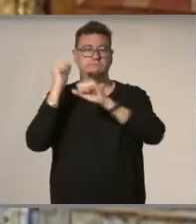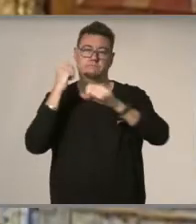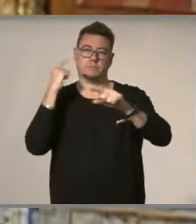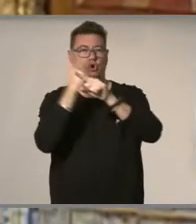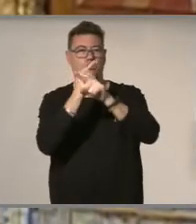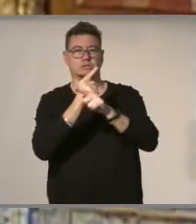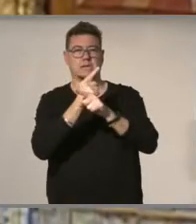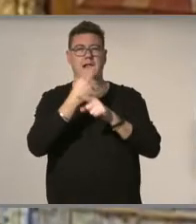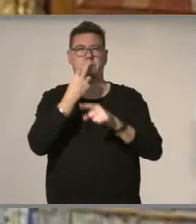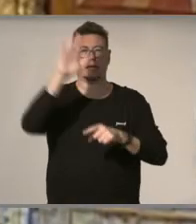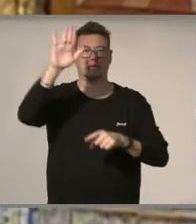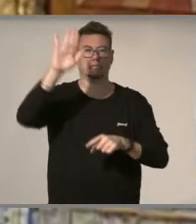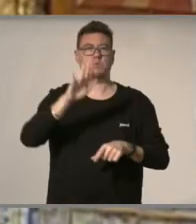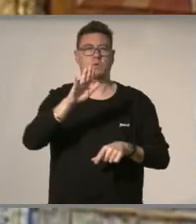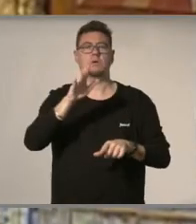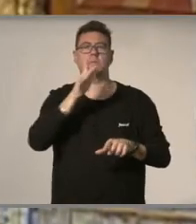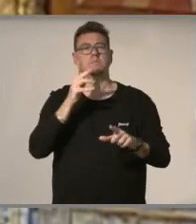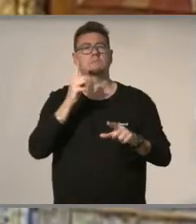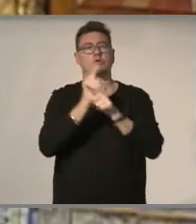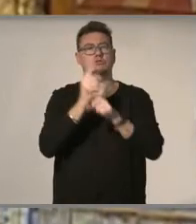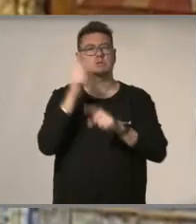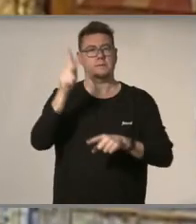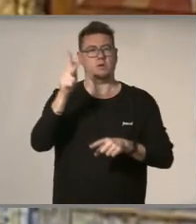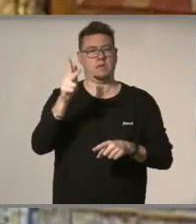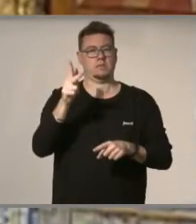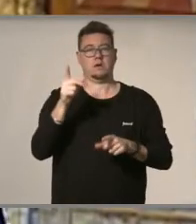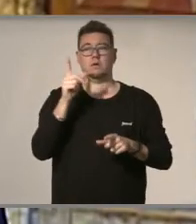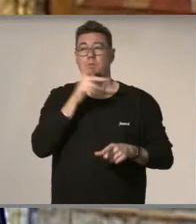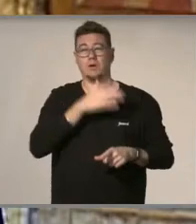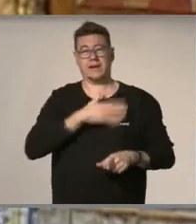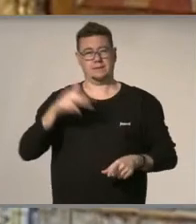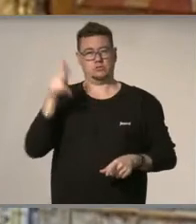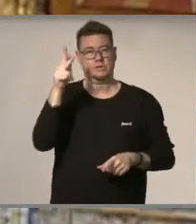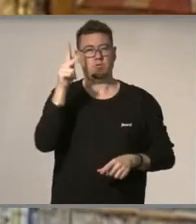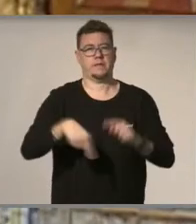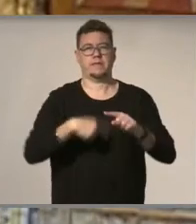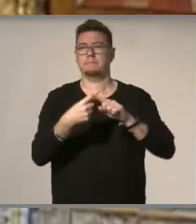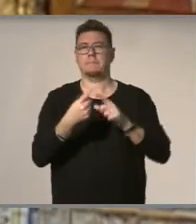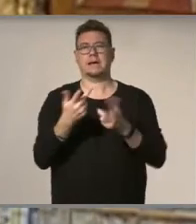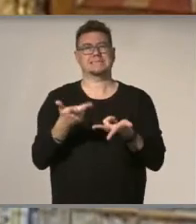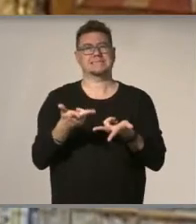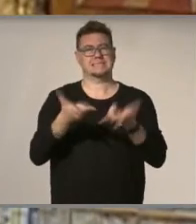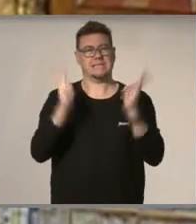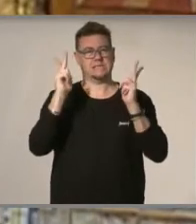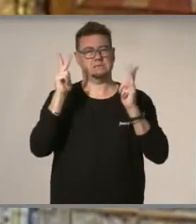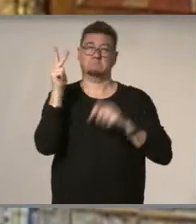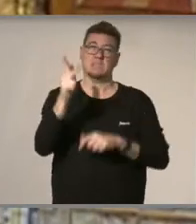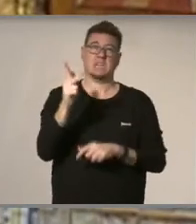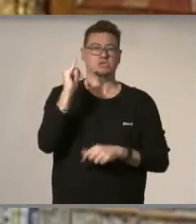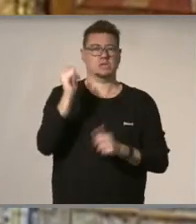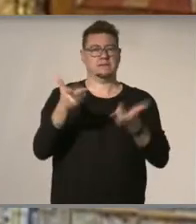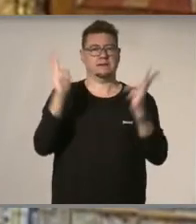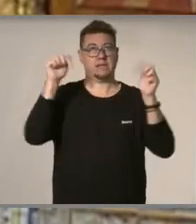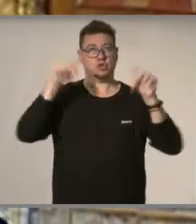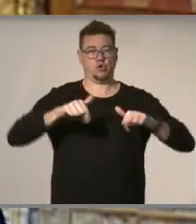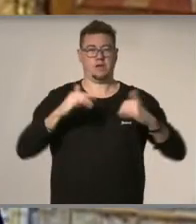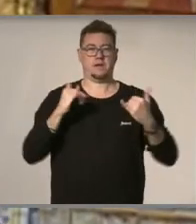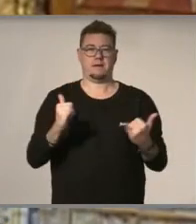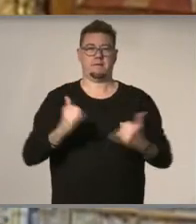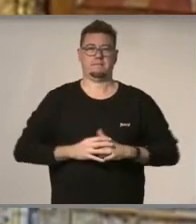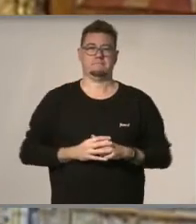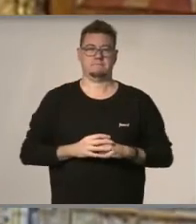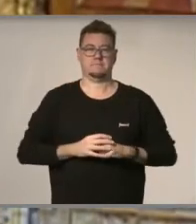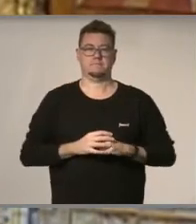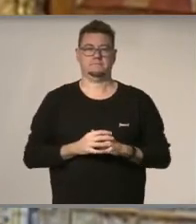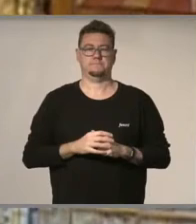en lucha por la democracia, por una democracia y por unos derechos y libertades como los que hoy gozamos. Y